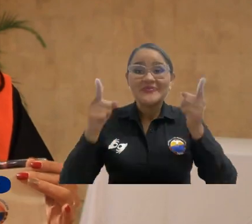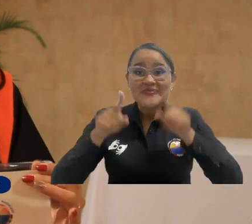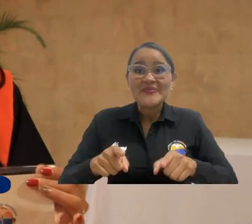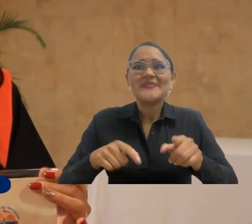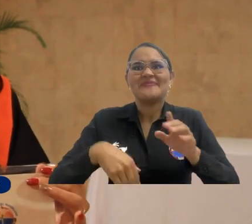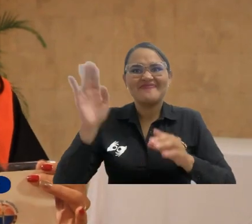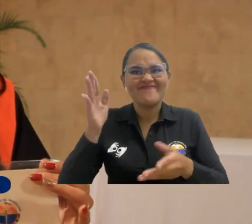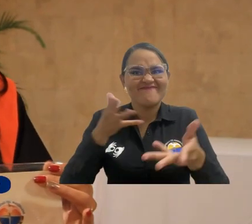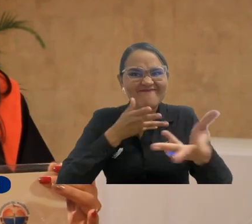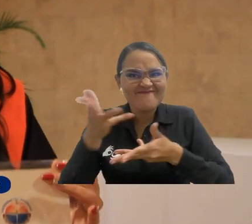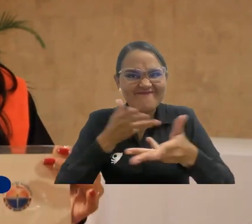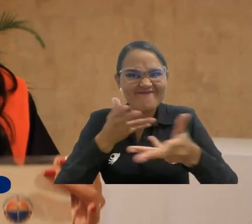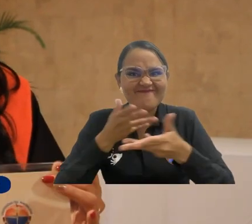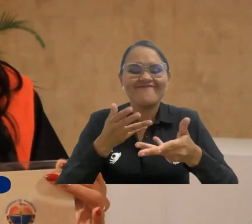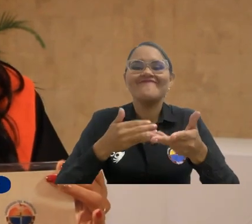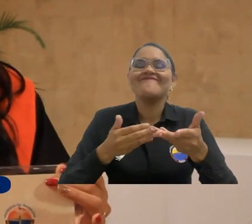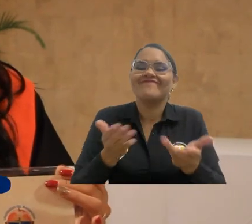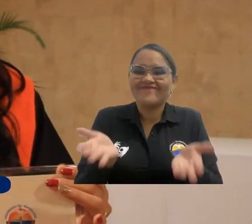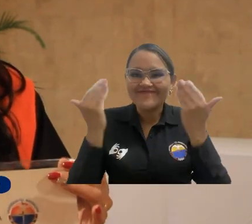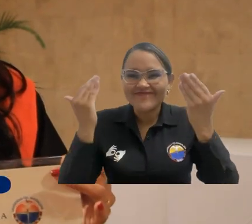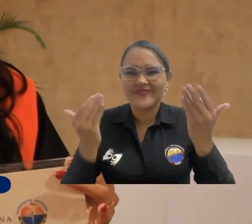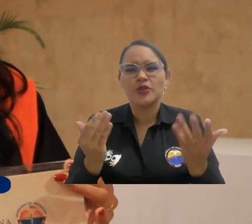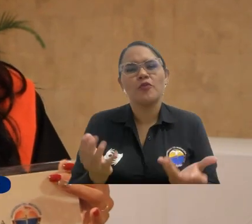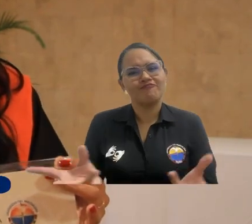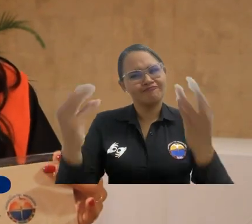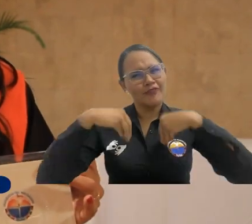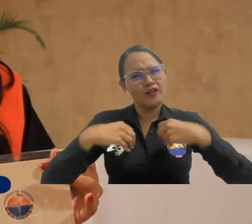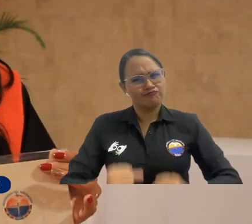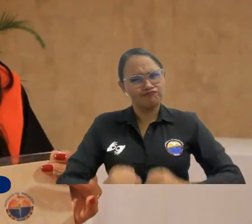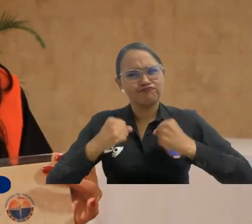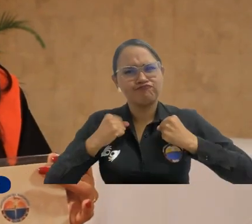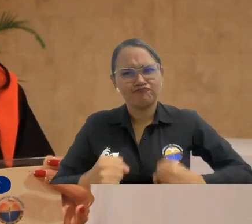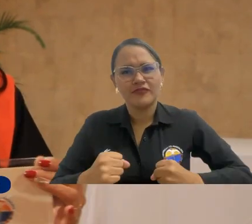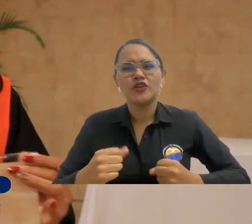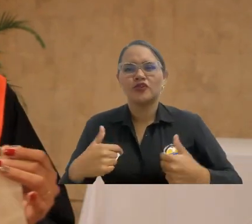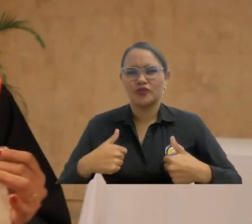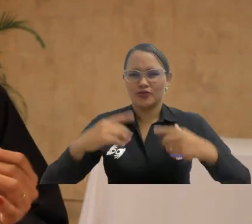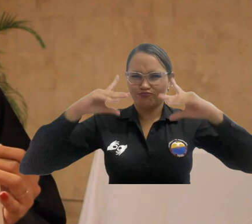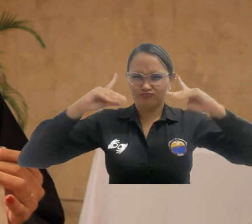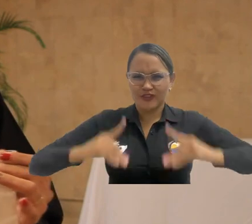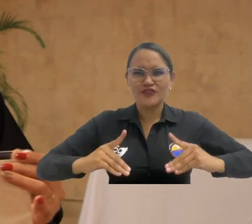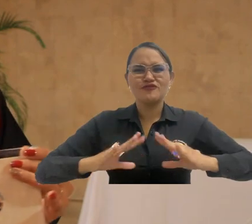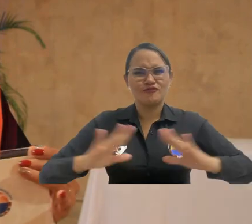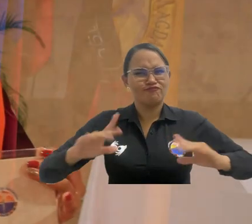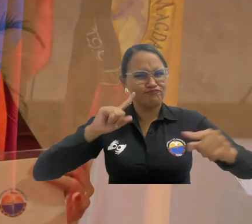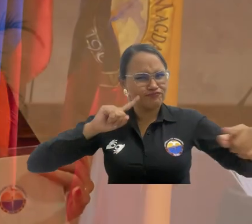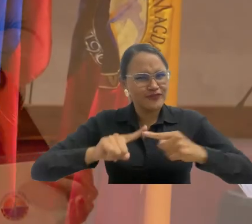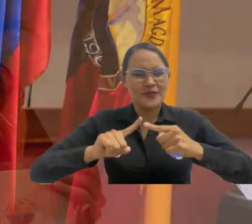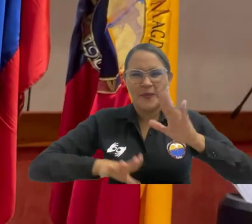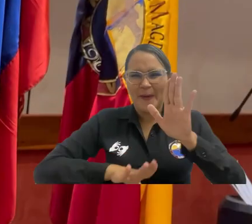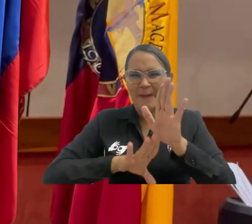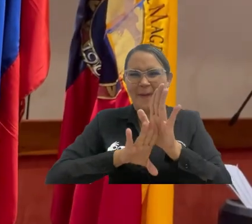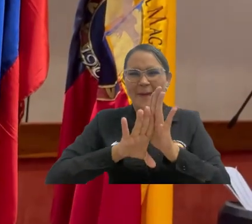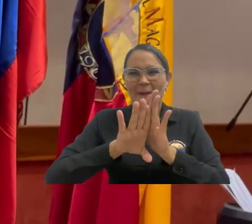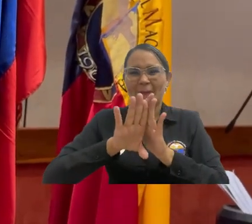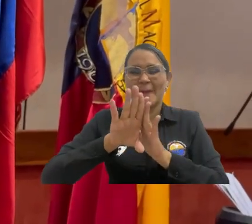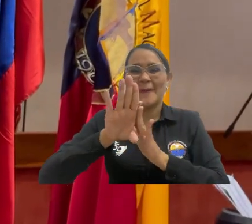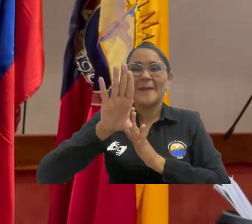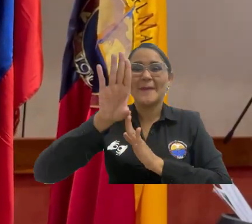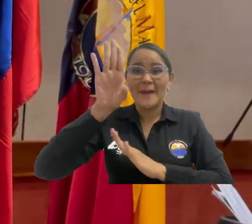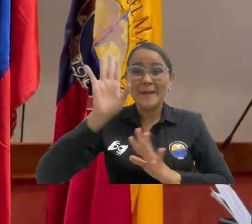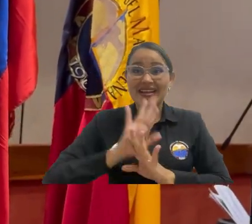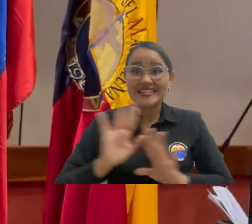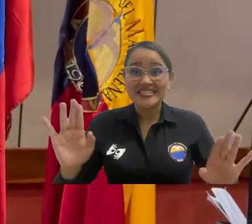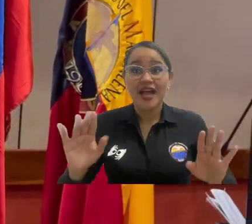No ha sido un impedimento mi audición, me ha dado fuerzas y fortalezas Dios para seguir adelante. Y hice